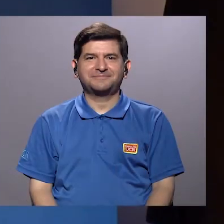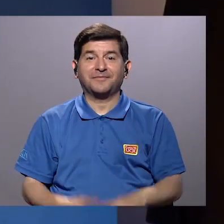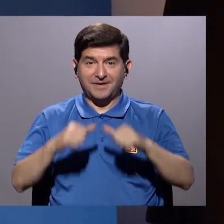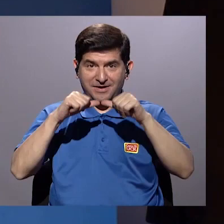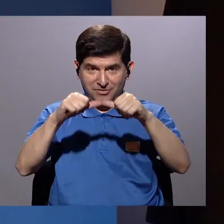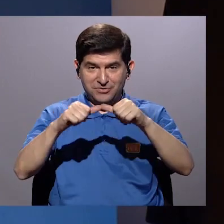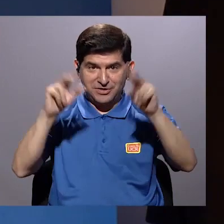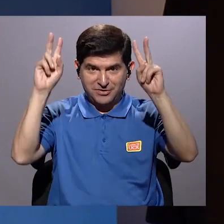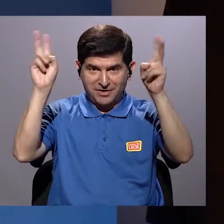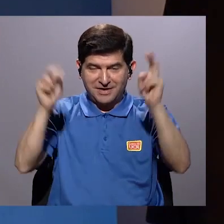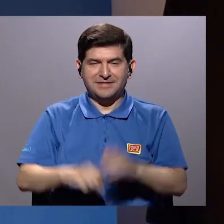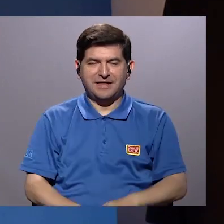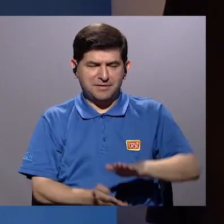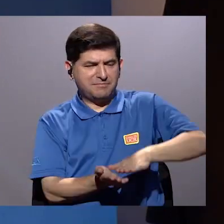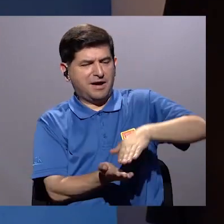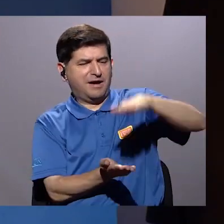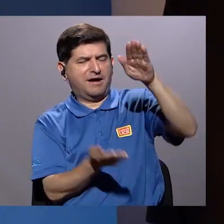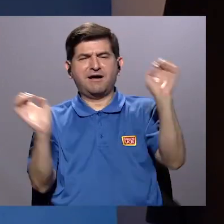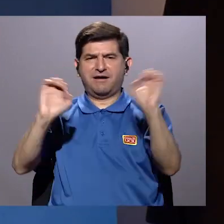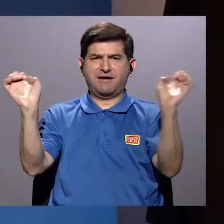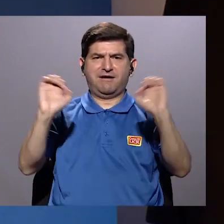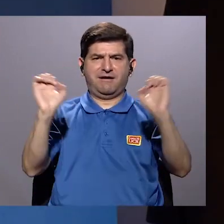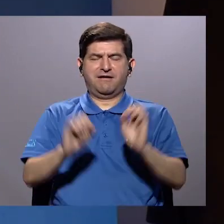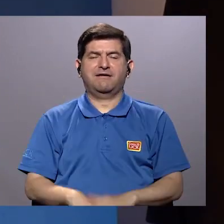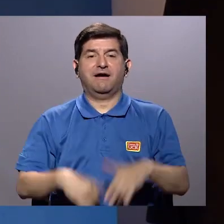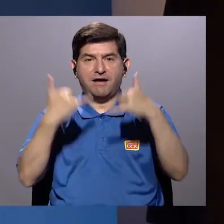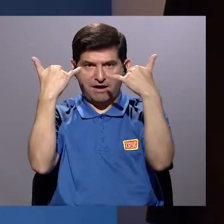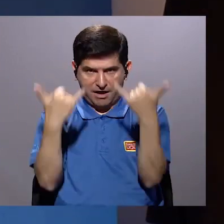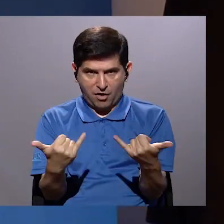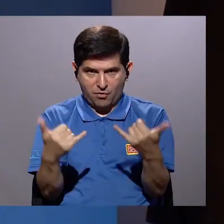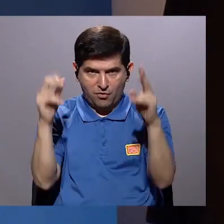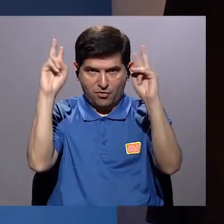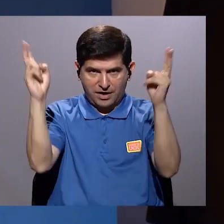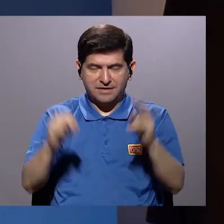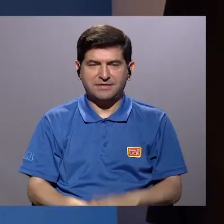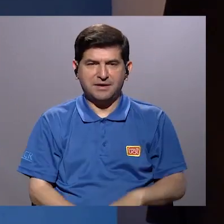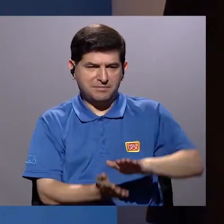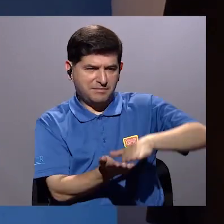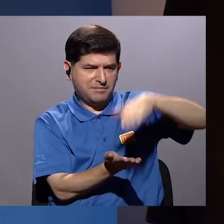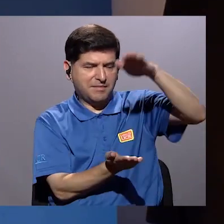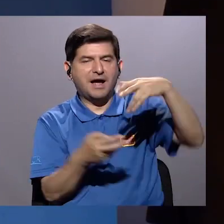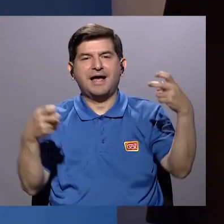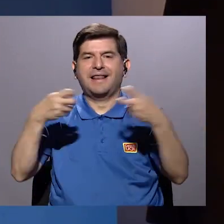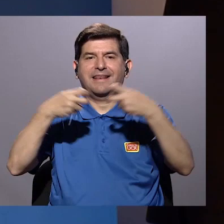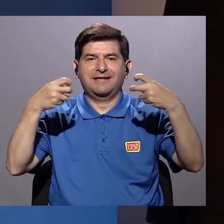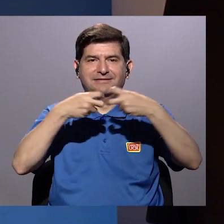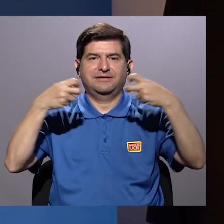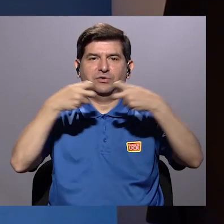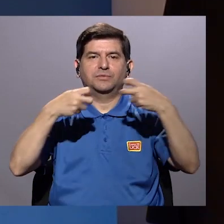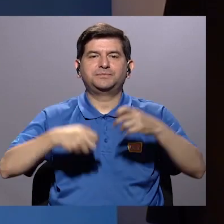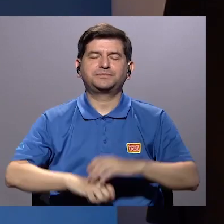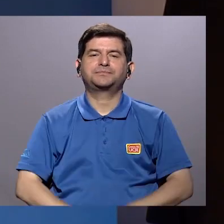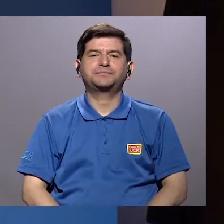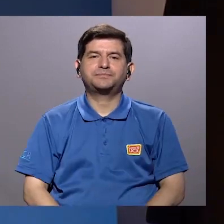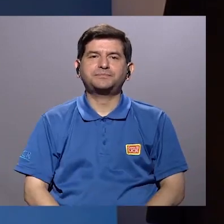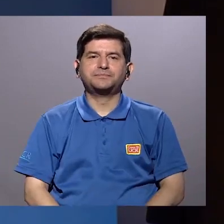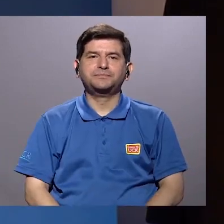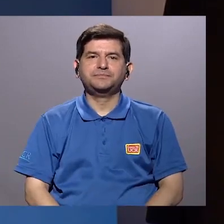Seguimos con el tema del almacenamiento de energía, en este caso el tema de almacenamiento de electricidad, que